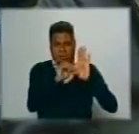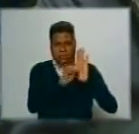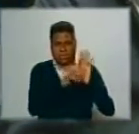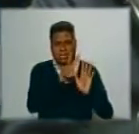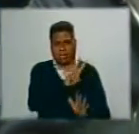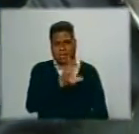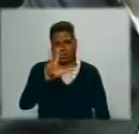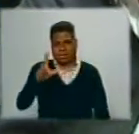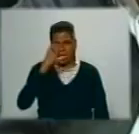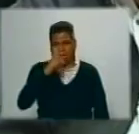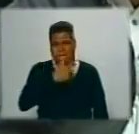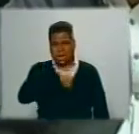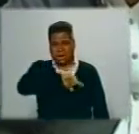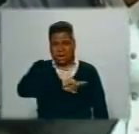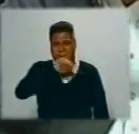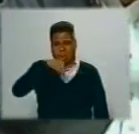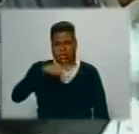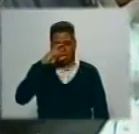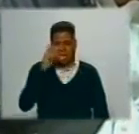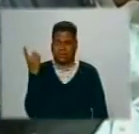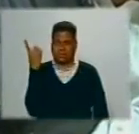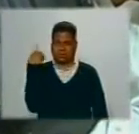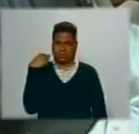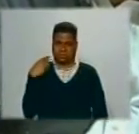enero de este año. Acuerda.